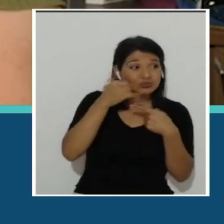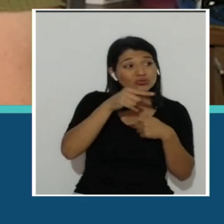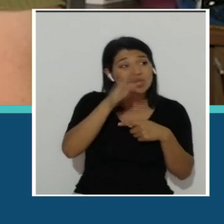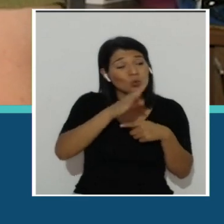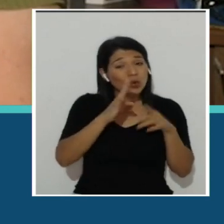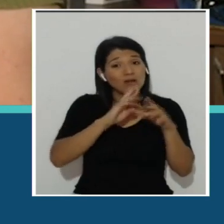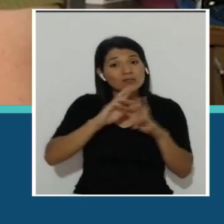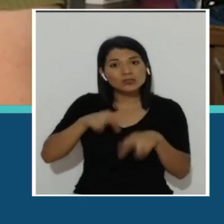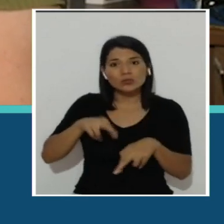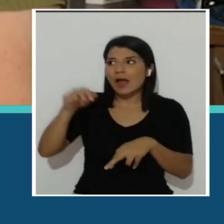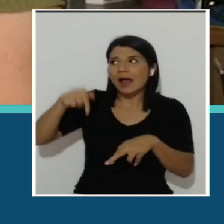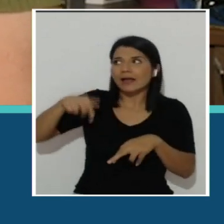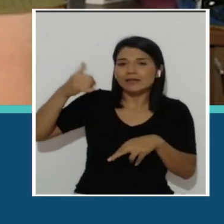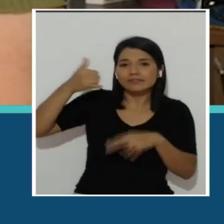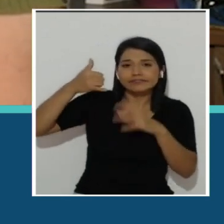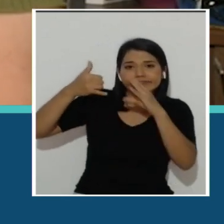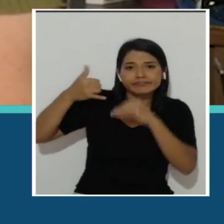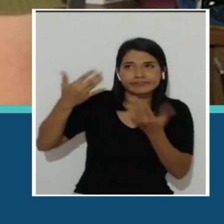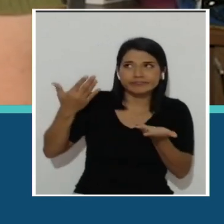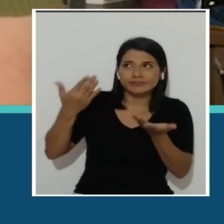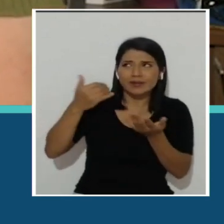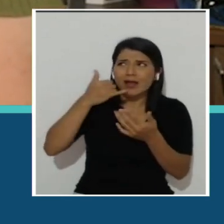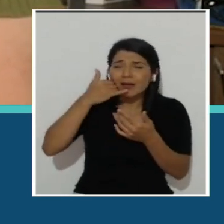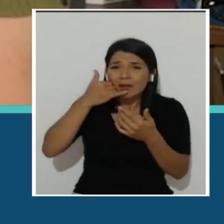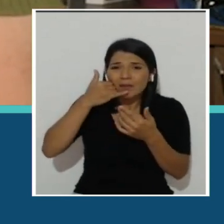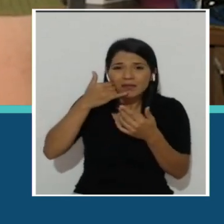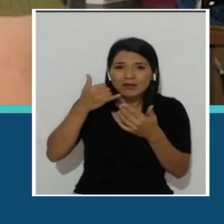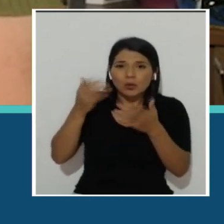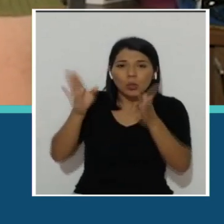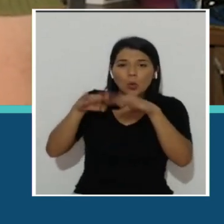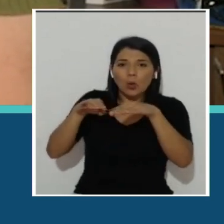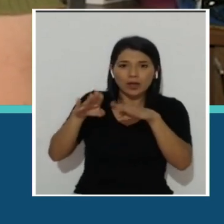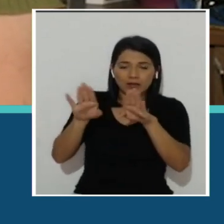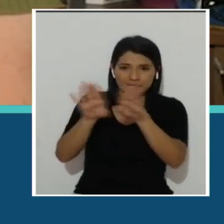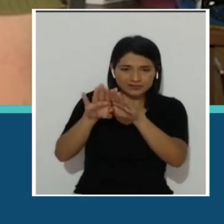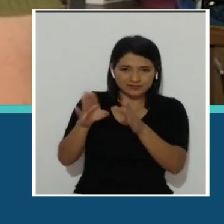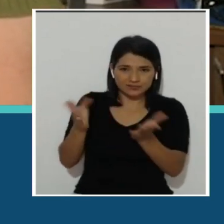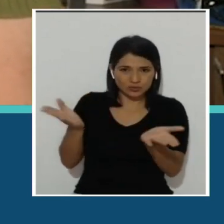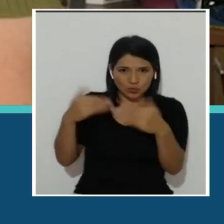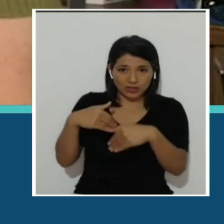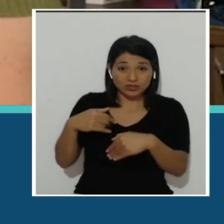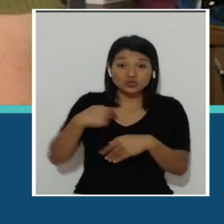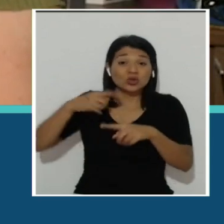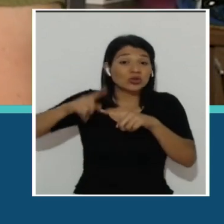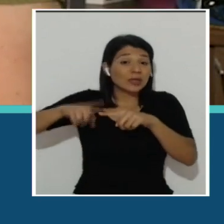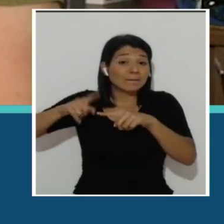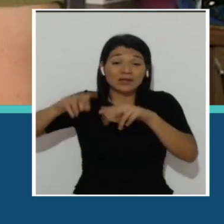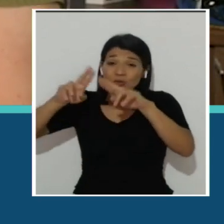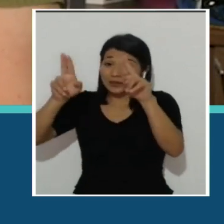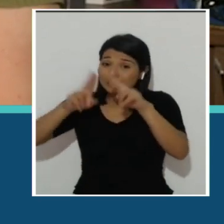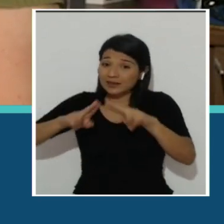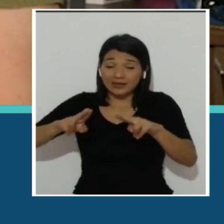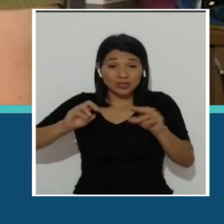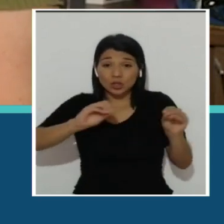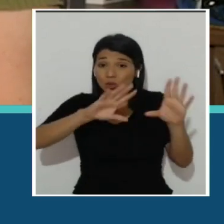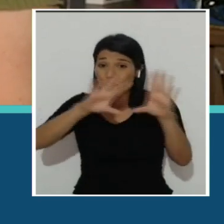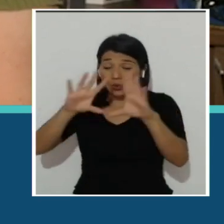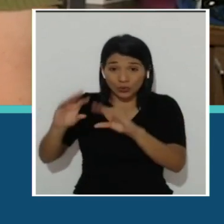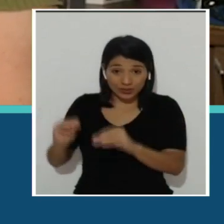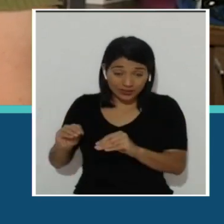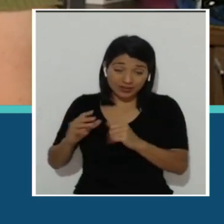cobertura. Entonces dependemos, yo soy una que dependo completamente del internet las 24 horas del día. Al estudiar,